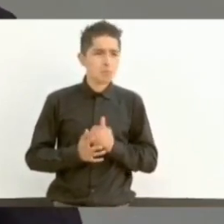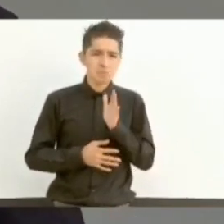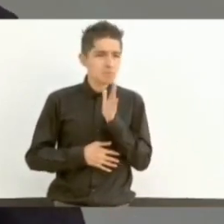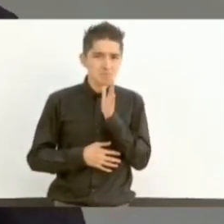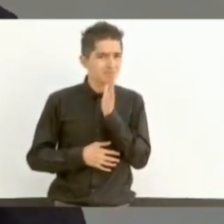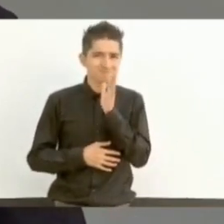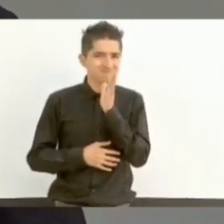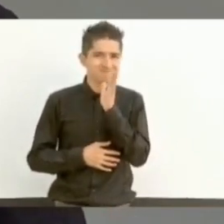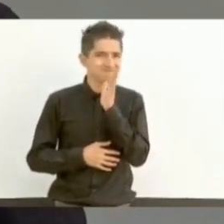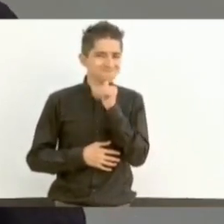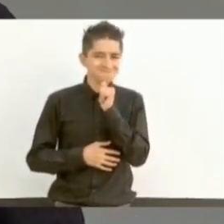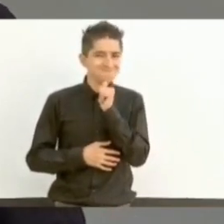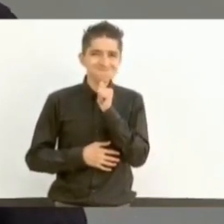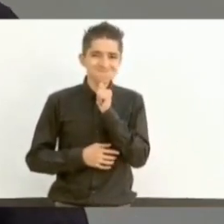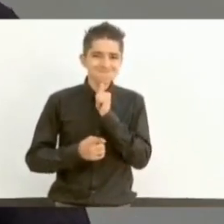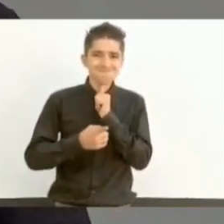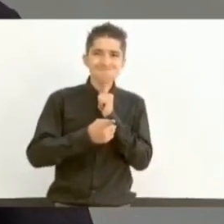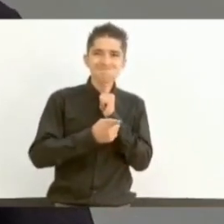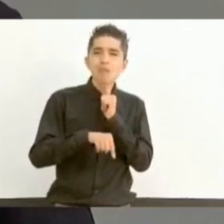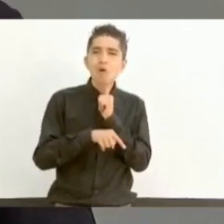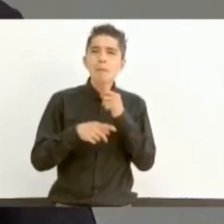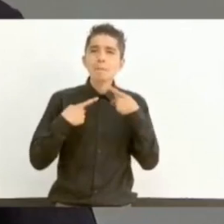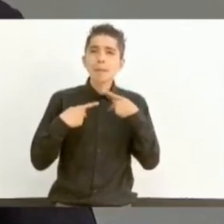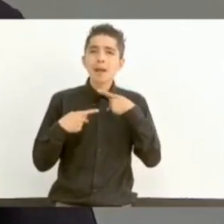corromper a nuestro pueblo,